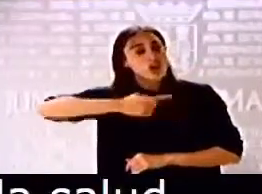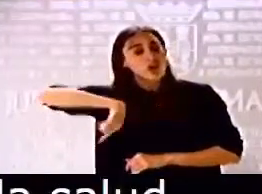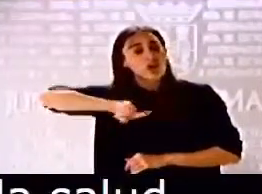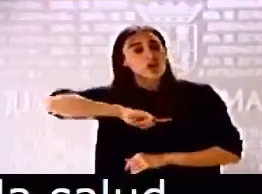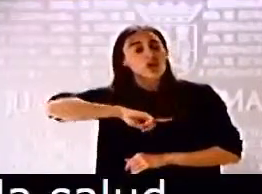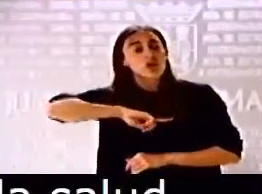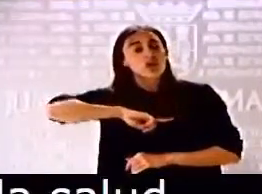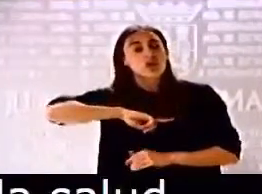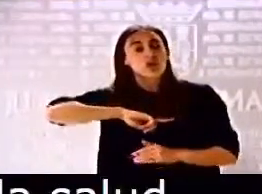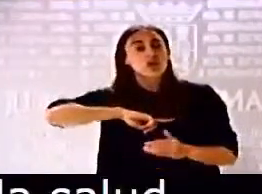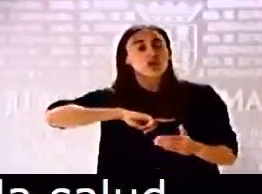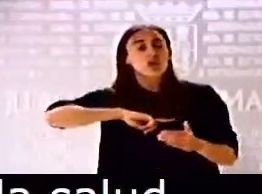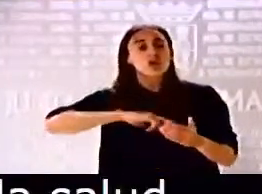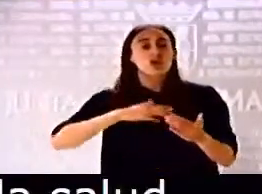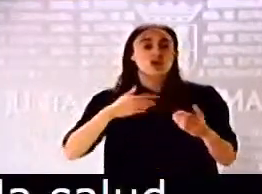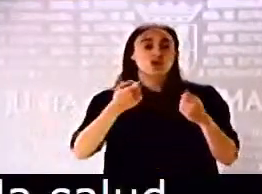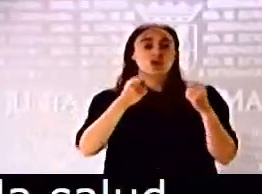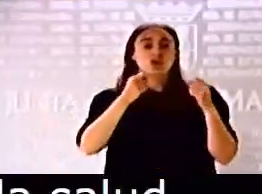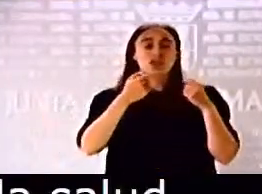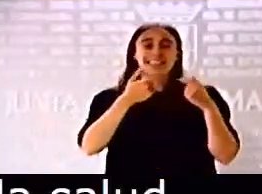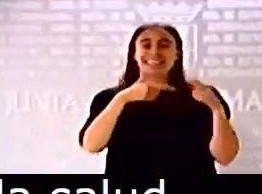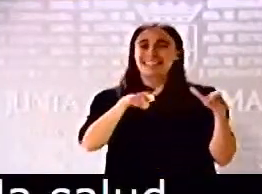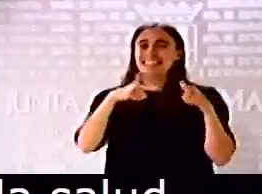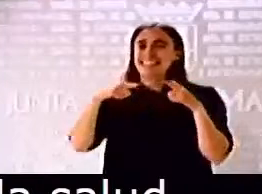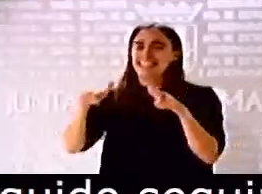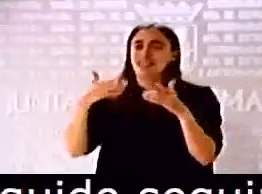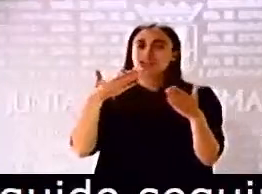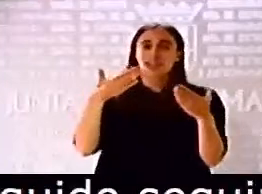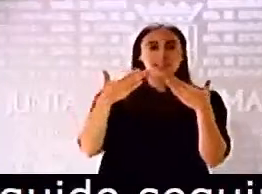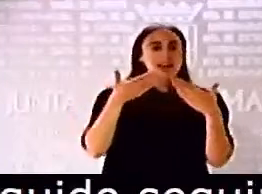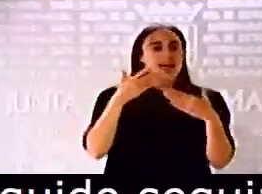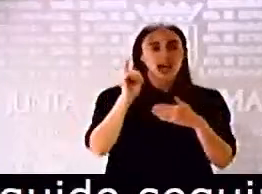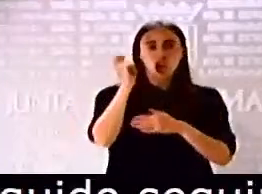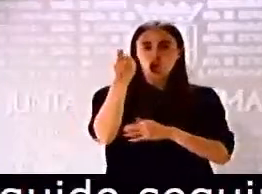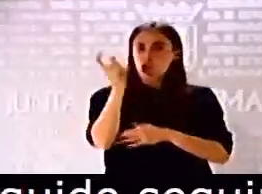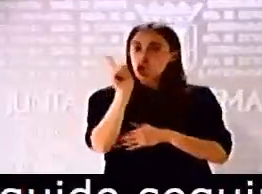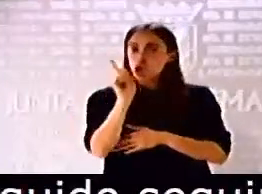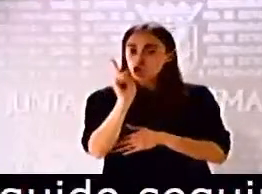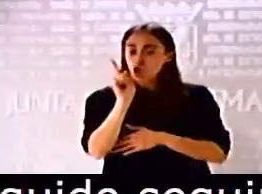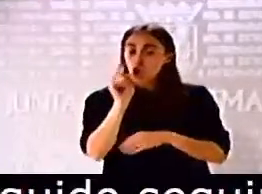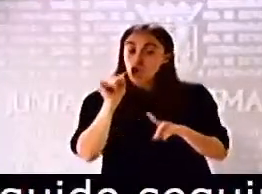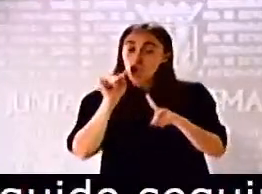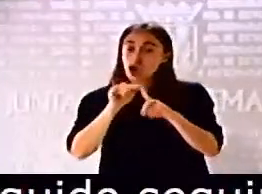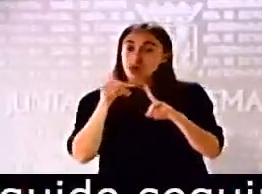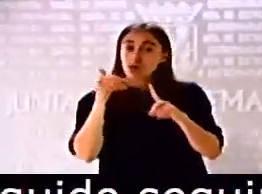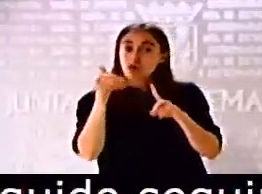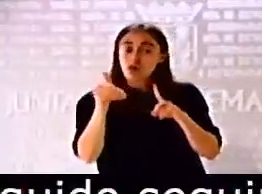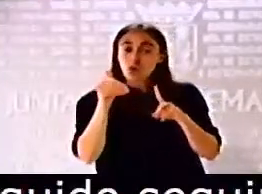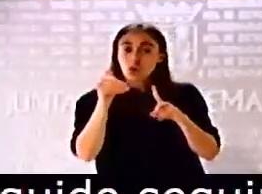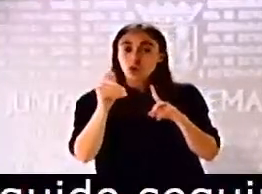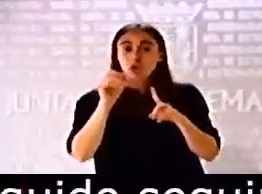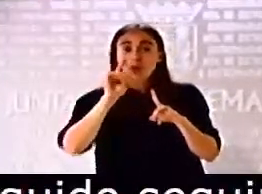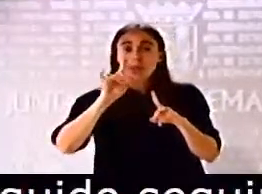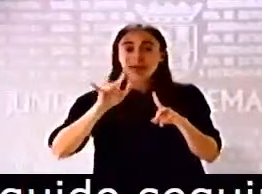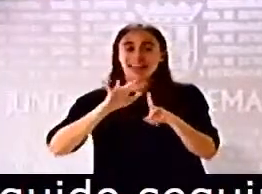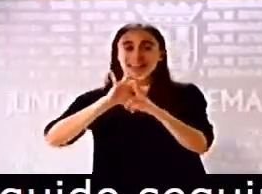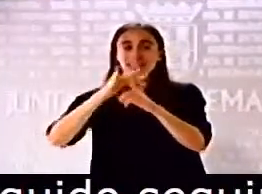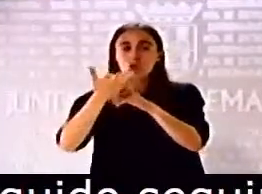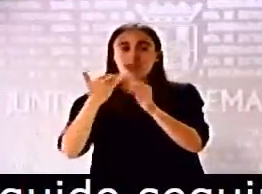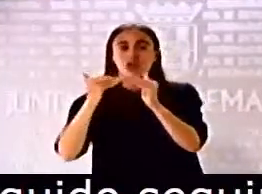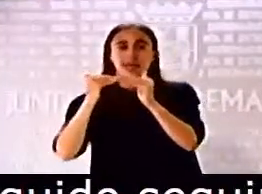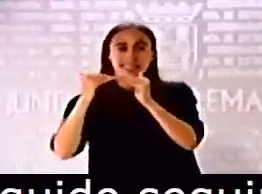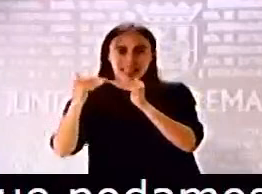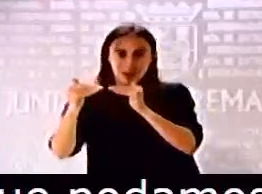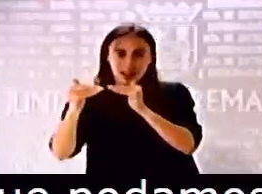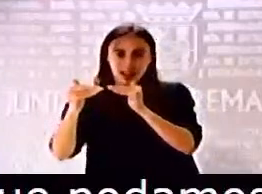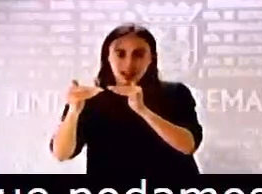seguir dialogando con los sectores de cara a que podamos tener un escenario de estabilidad como nos habíamos